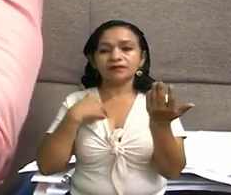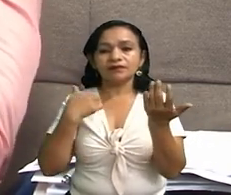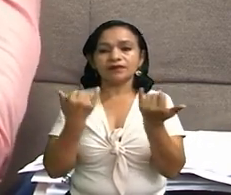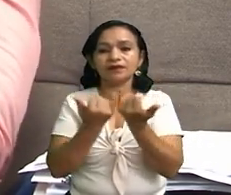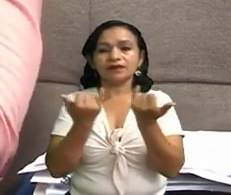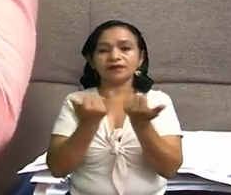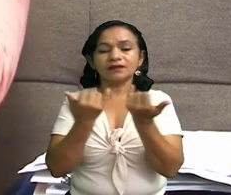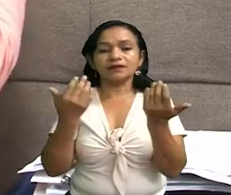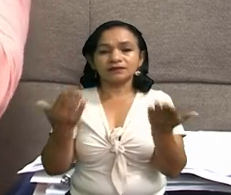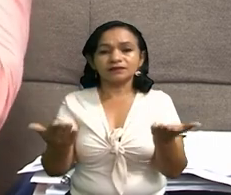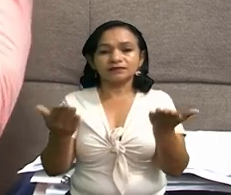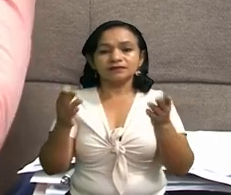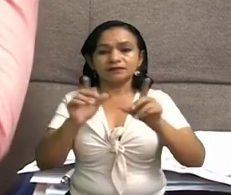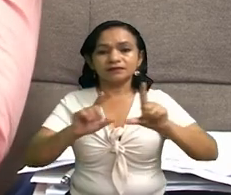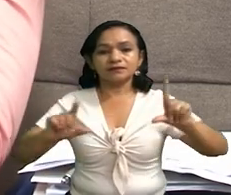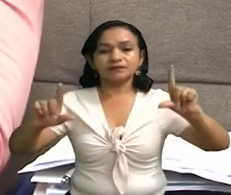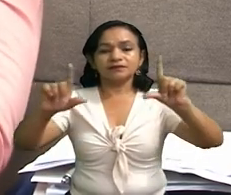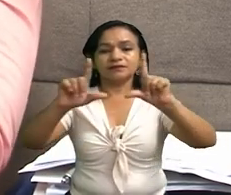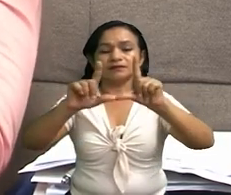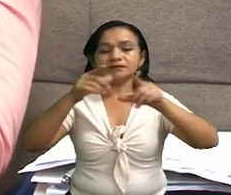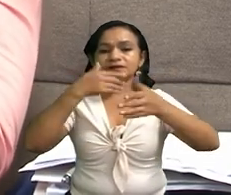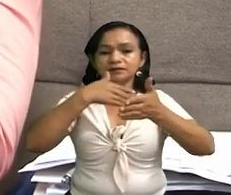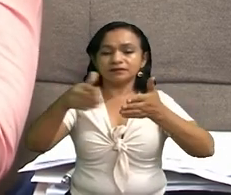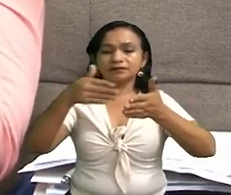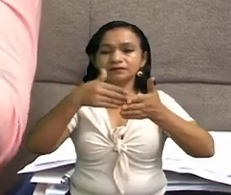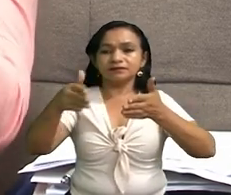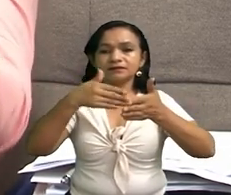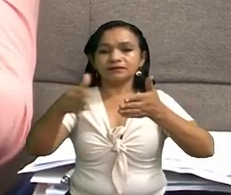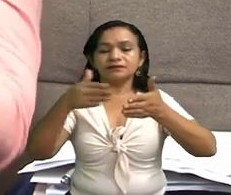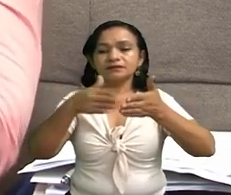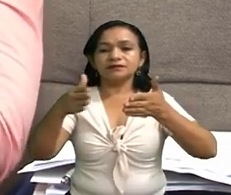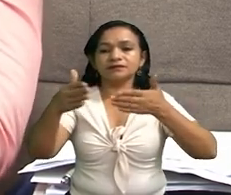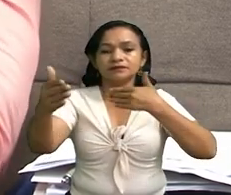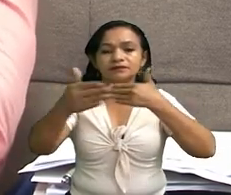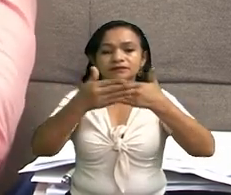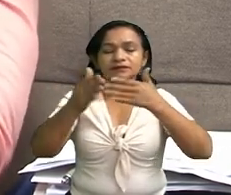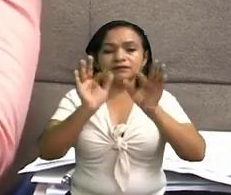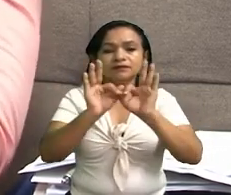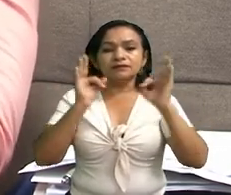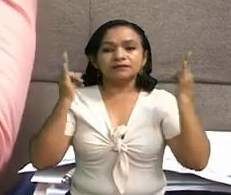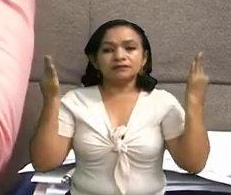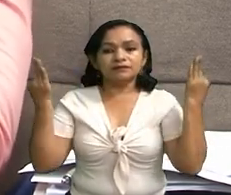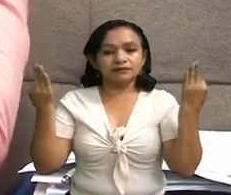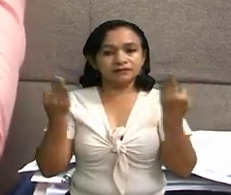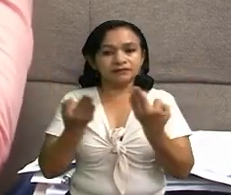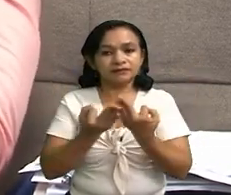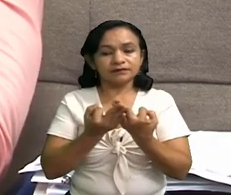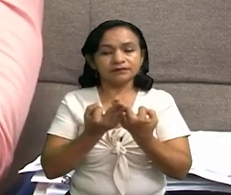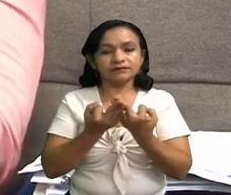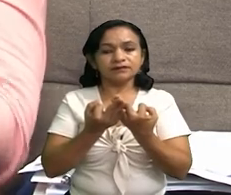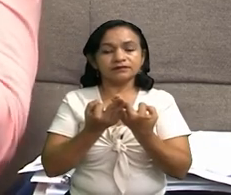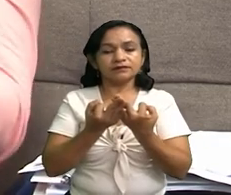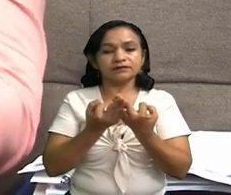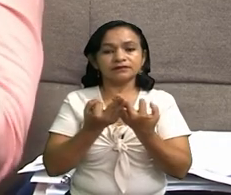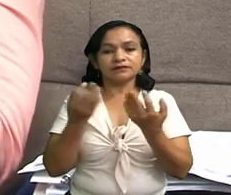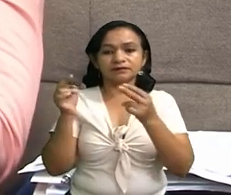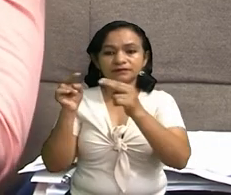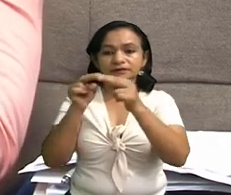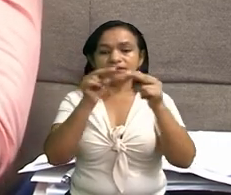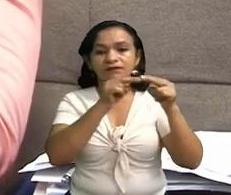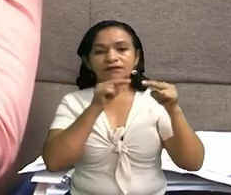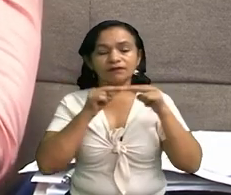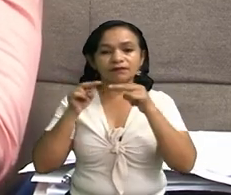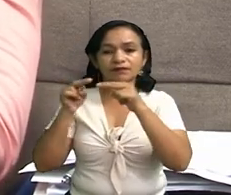territorio. Entonces ahí eso les facilita a ellos para estar más cerca de la familia, para estar en mayor contacto,